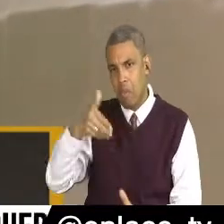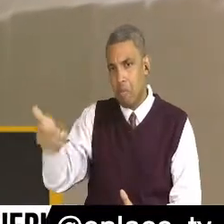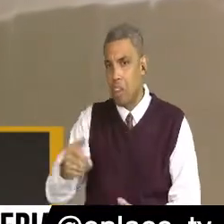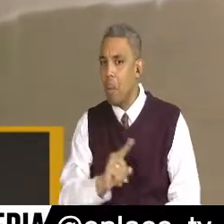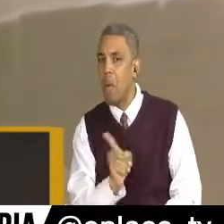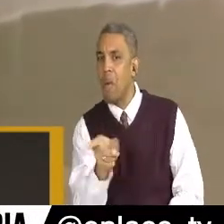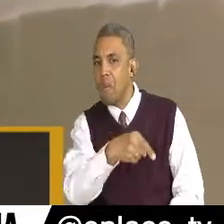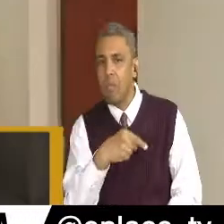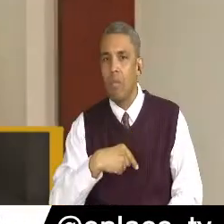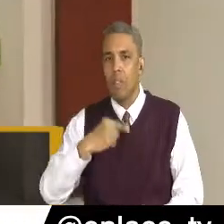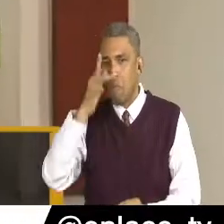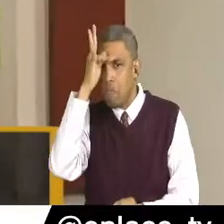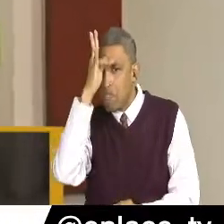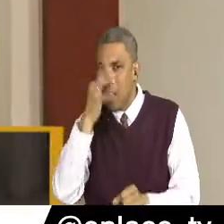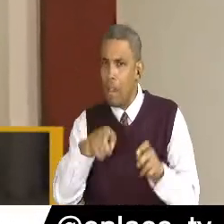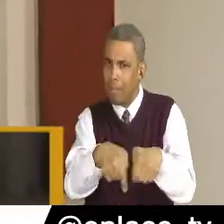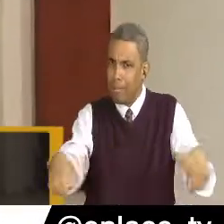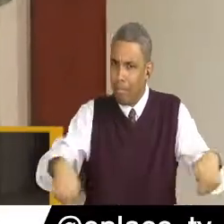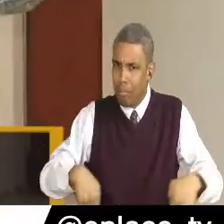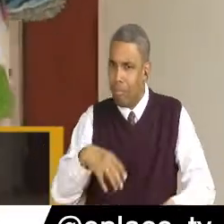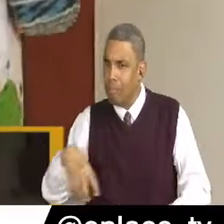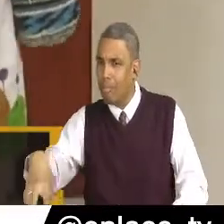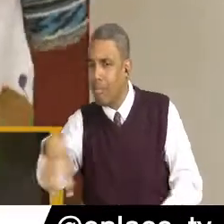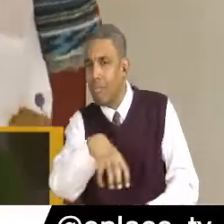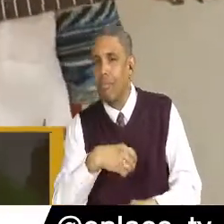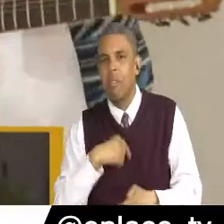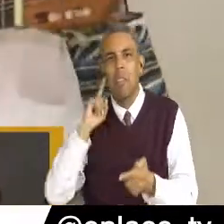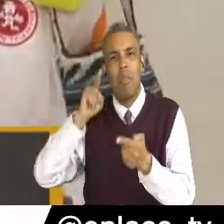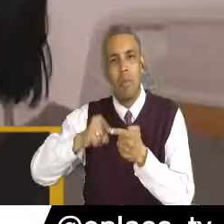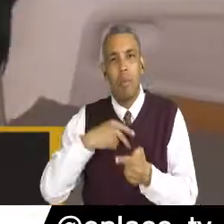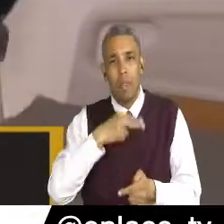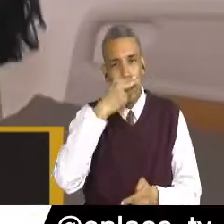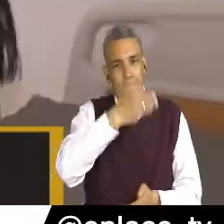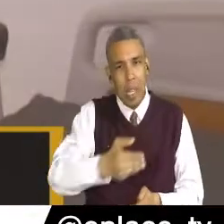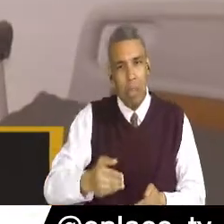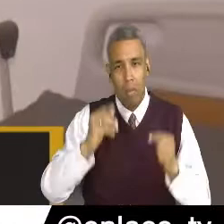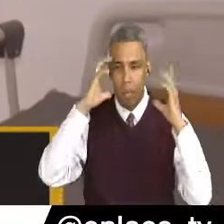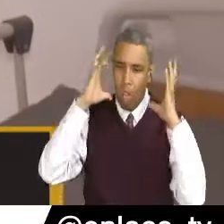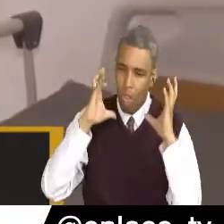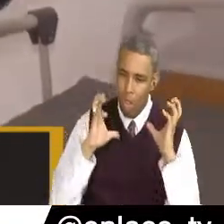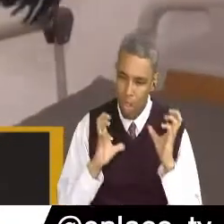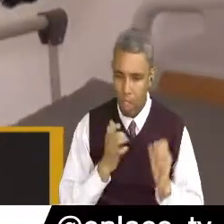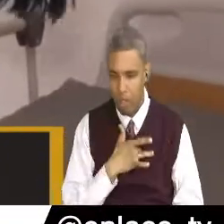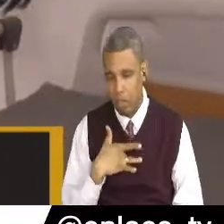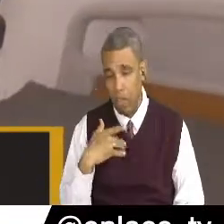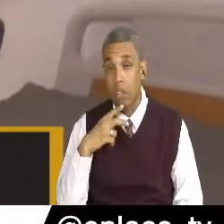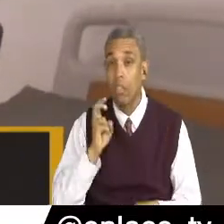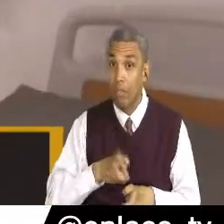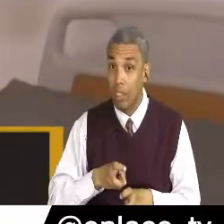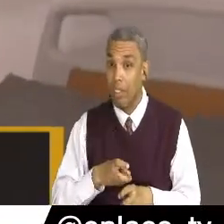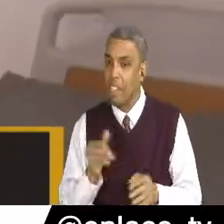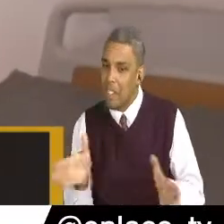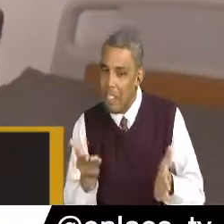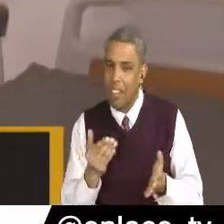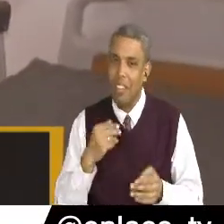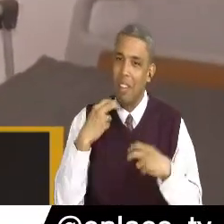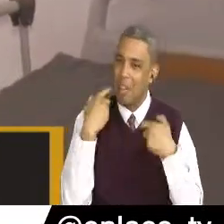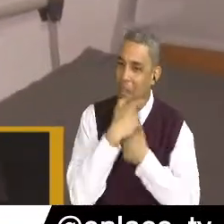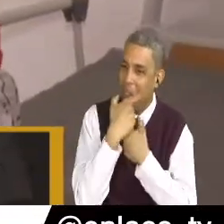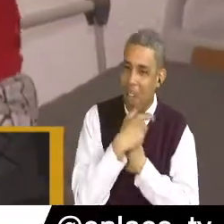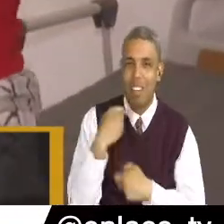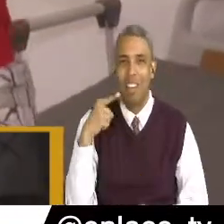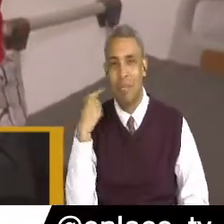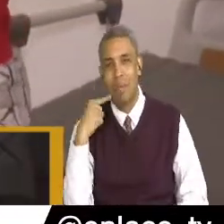corazón, con el que buscan alegrar a nuestros pequeños que están pasando por condiciones de salud difíciles.